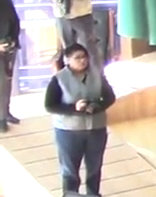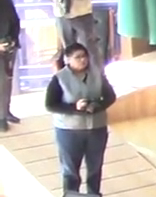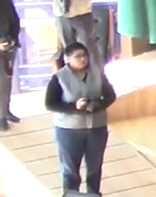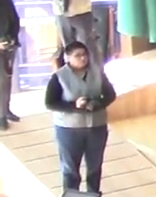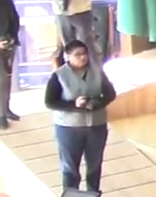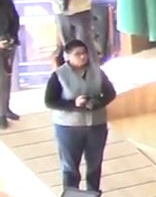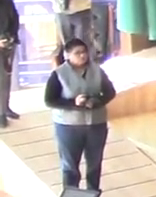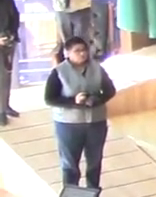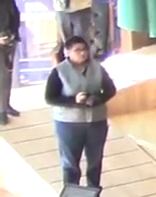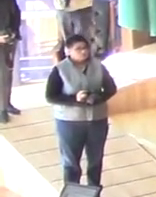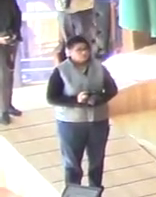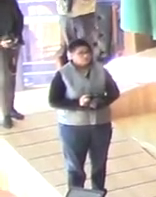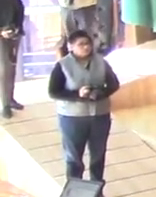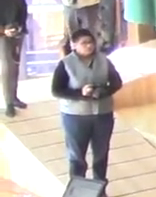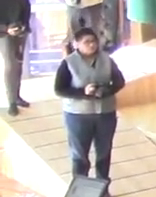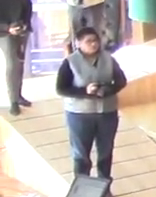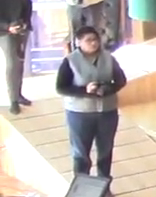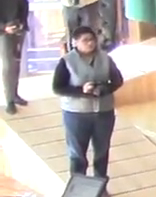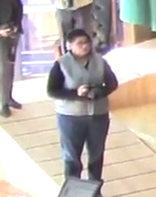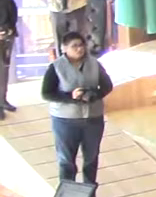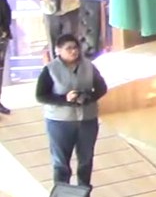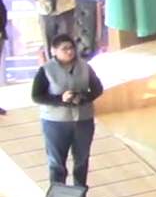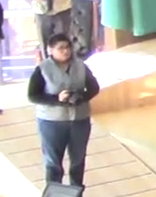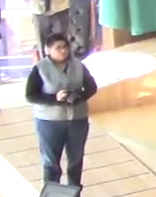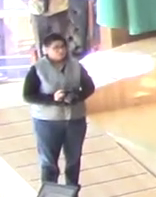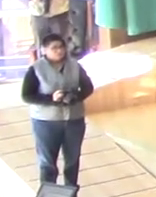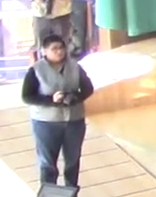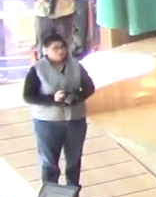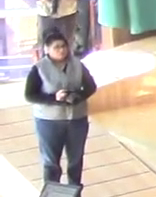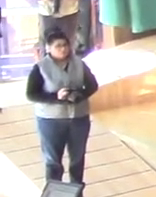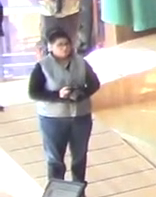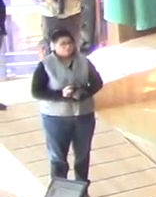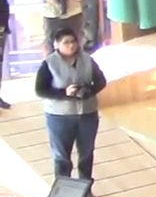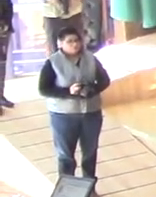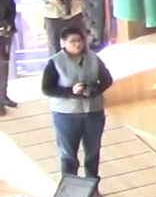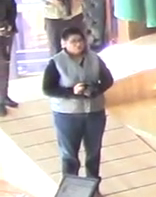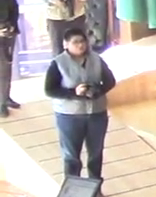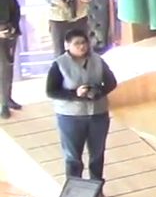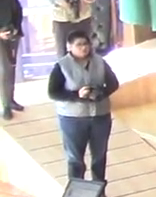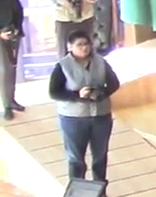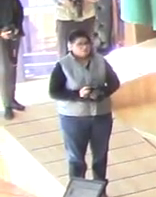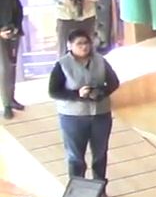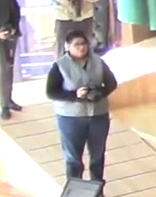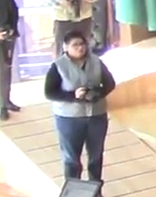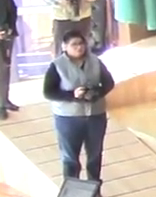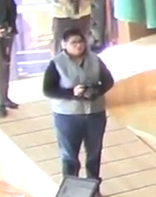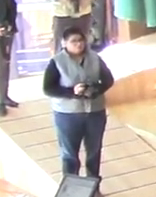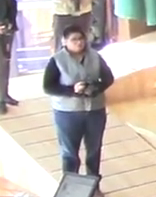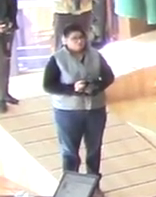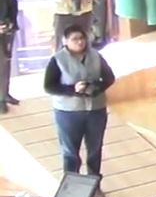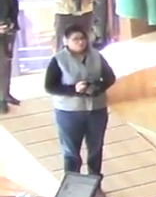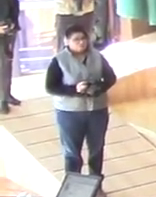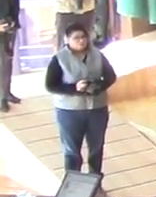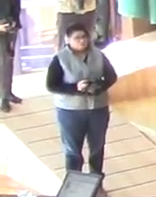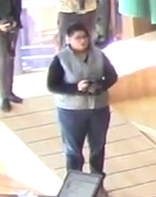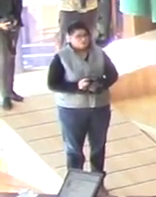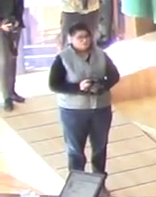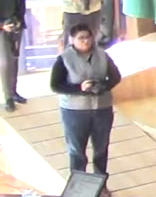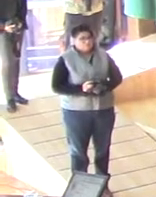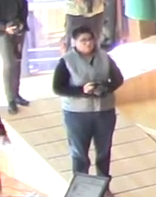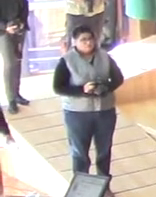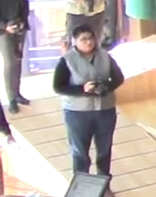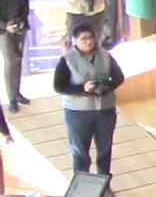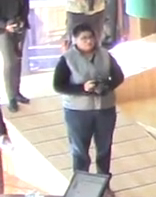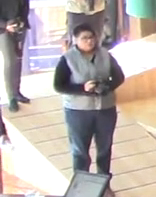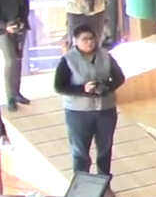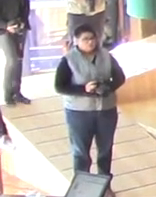restantes, en ocasiones reciben algo de apoyo vía el FASC de parte de Fiscalía, aunque el FASC en su totalidad casi se utiliza